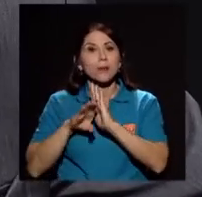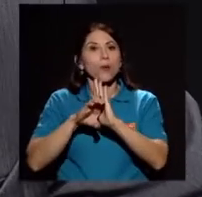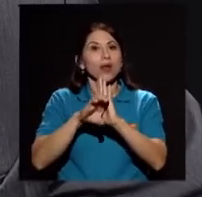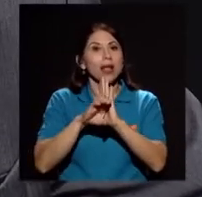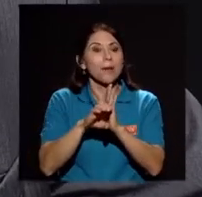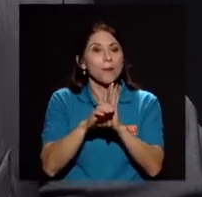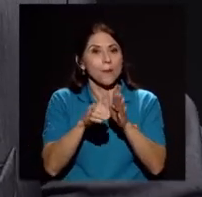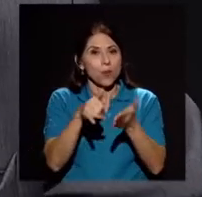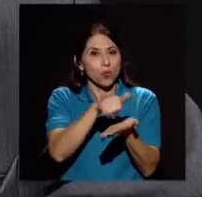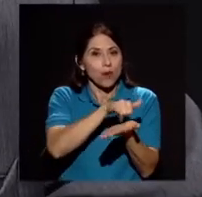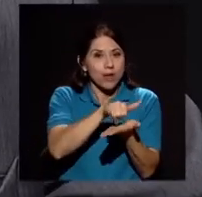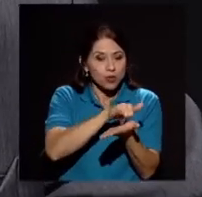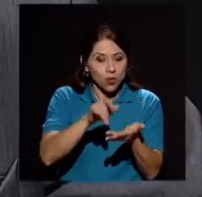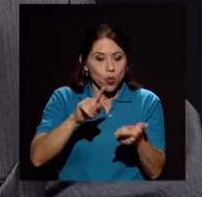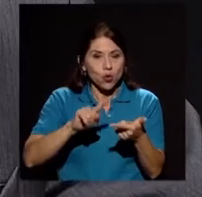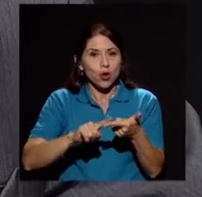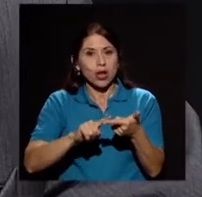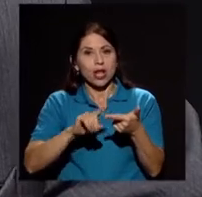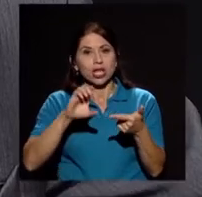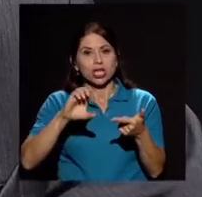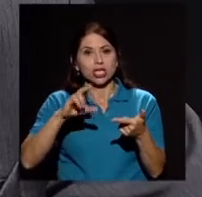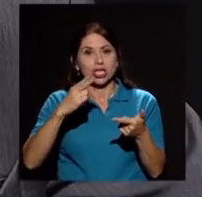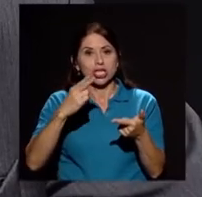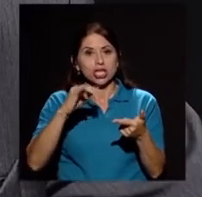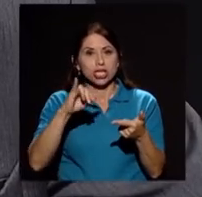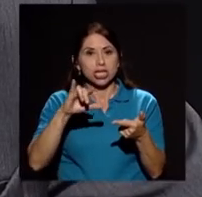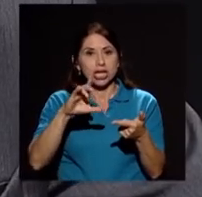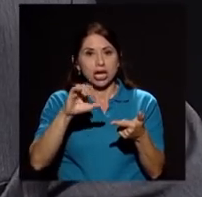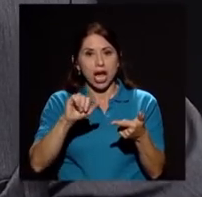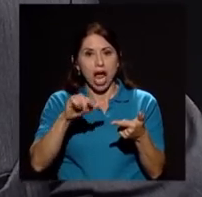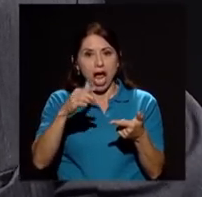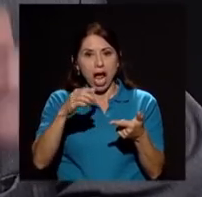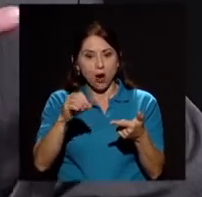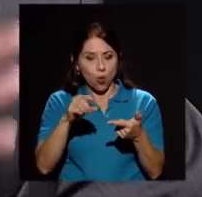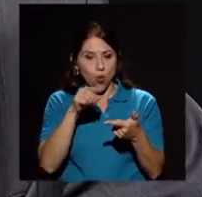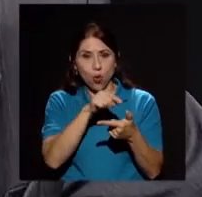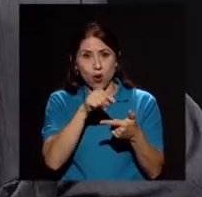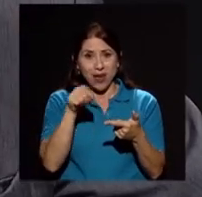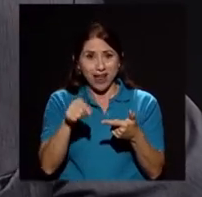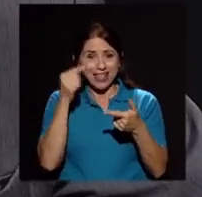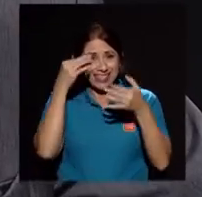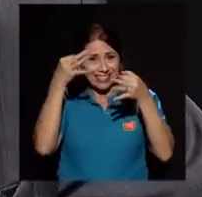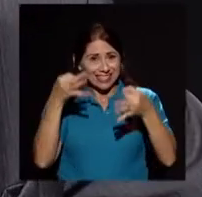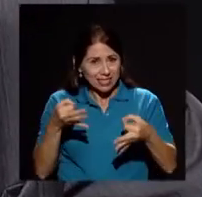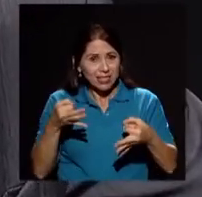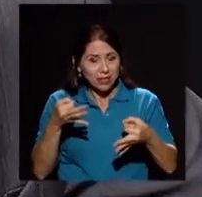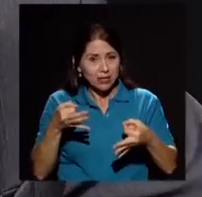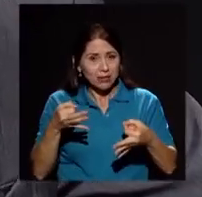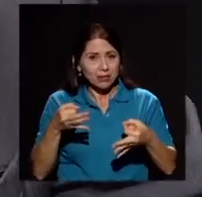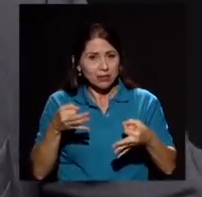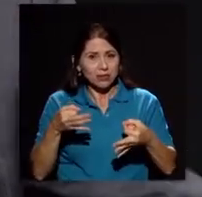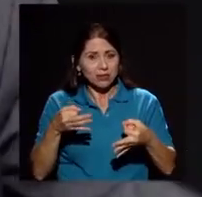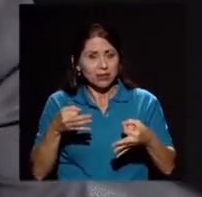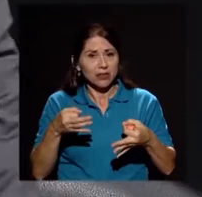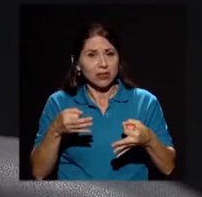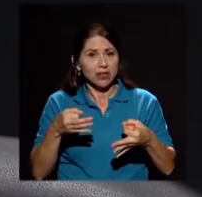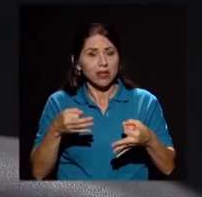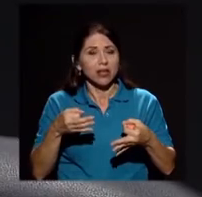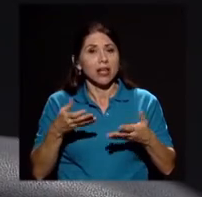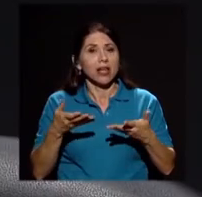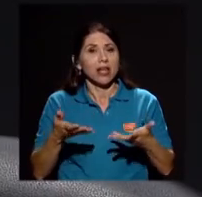chicago bueno la decisión de conseguir sobre